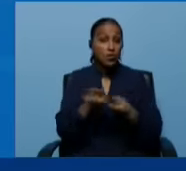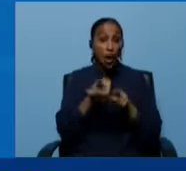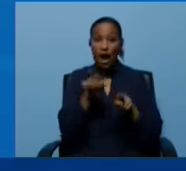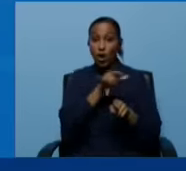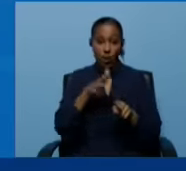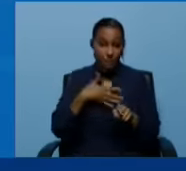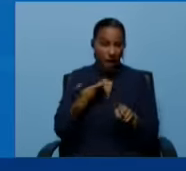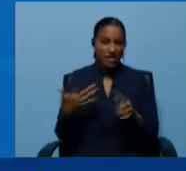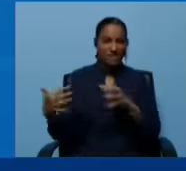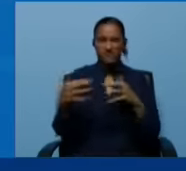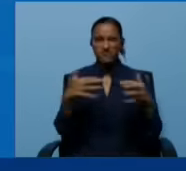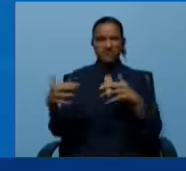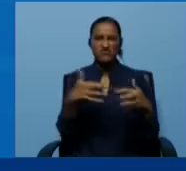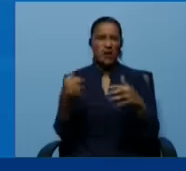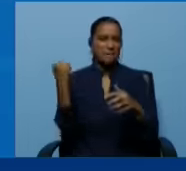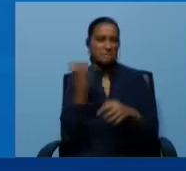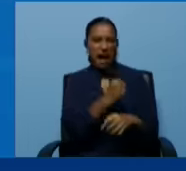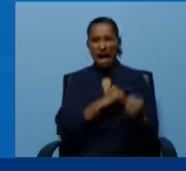Así de sencillo.